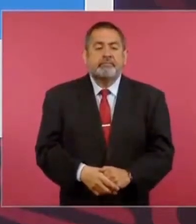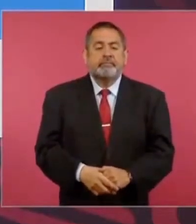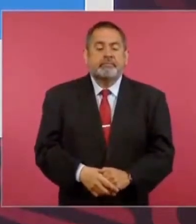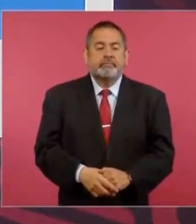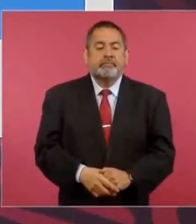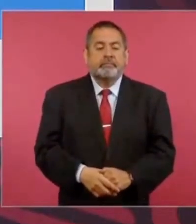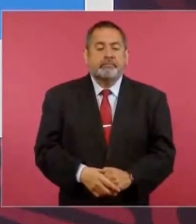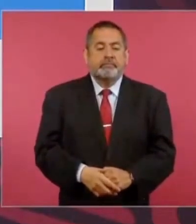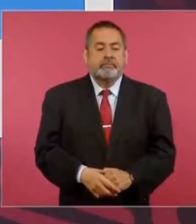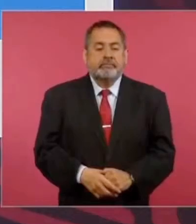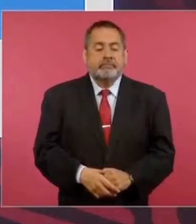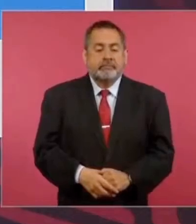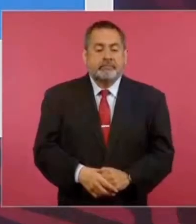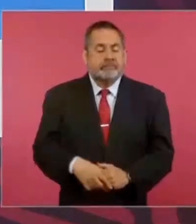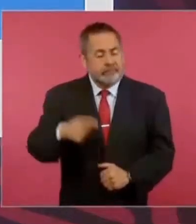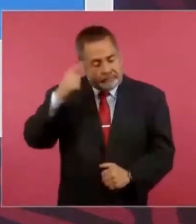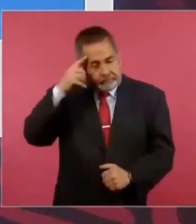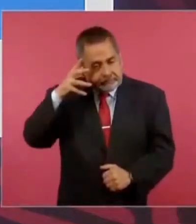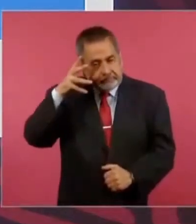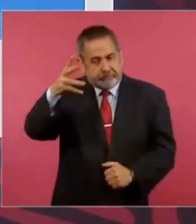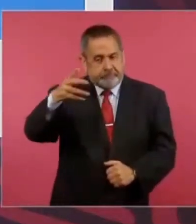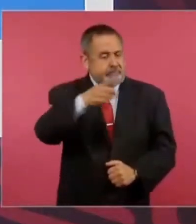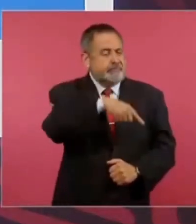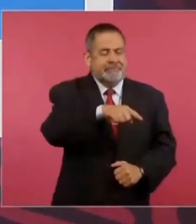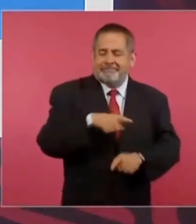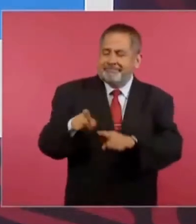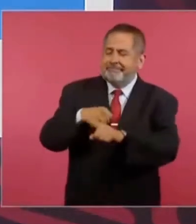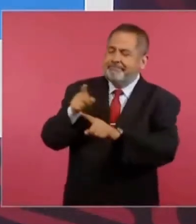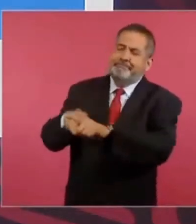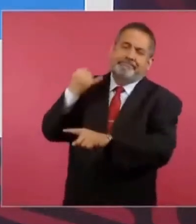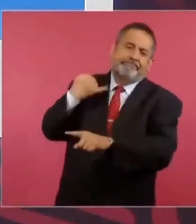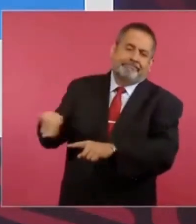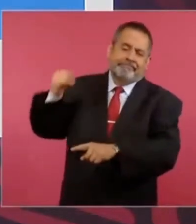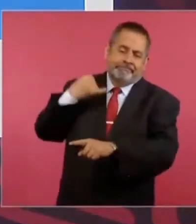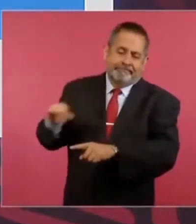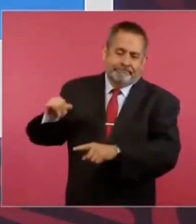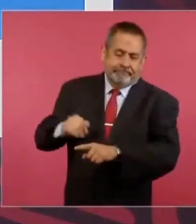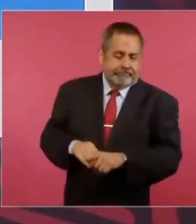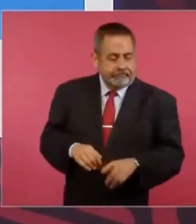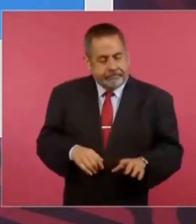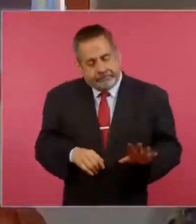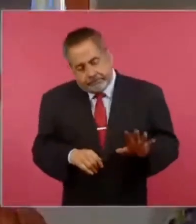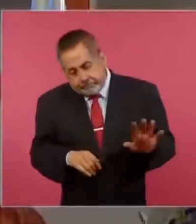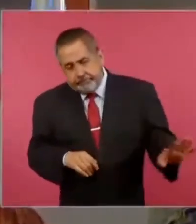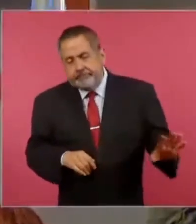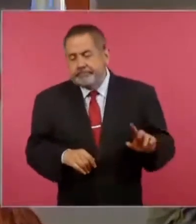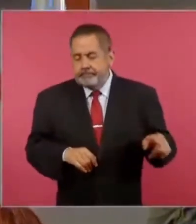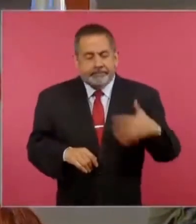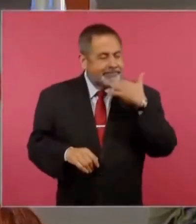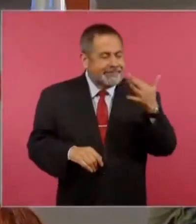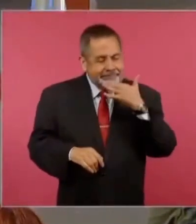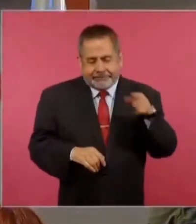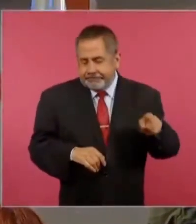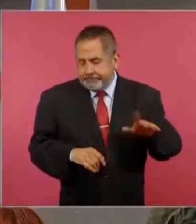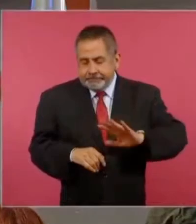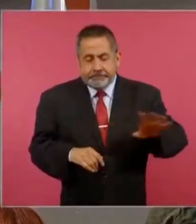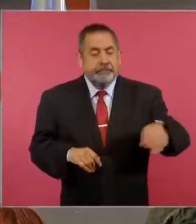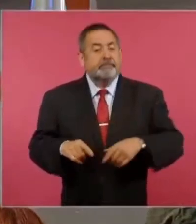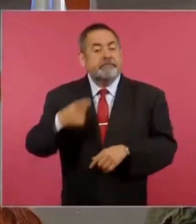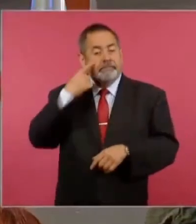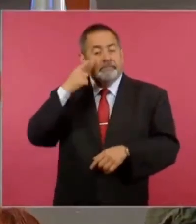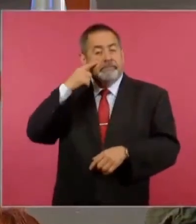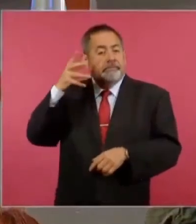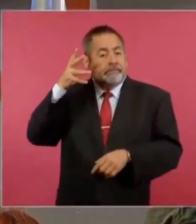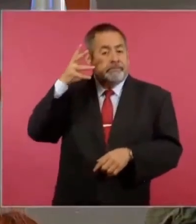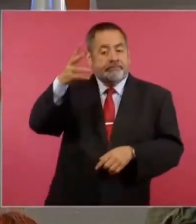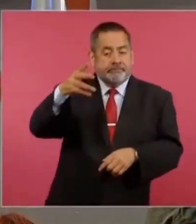Cuando, y de eso se burlan mucho estos corruptos, cuando